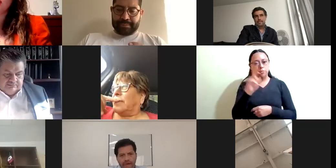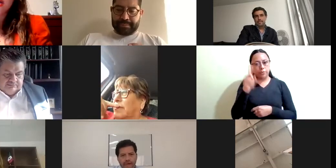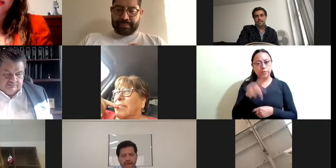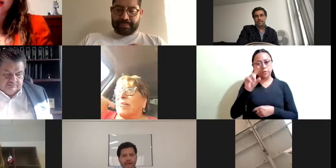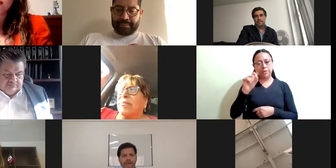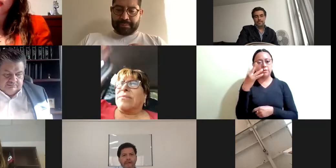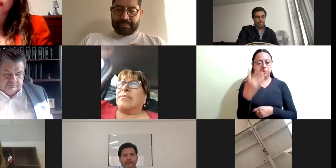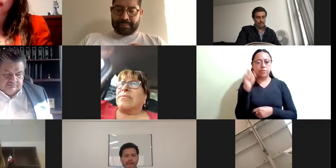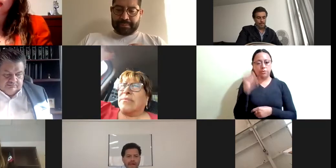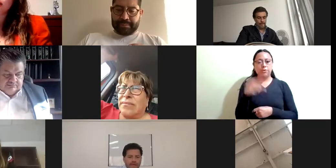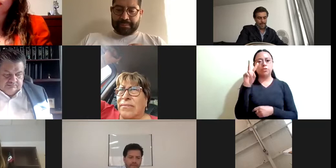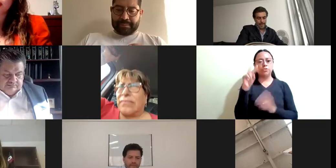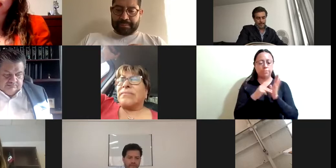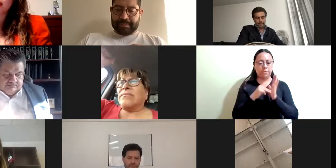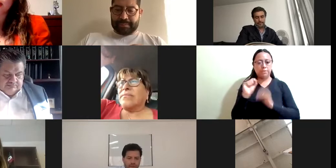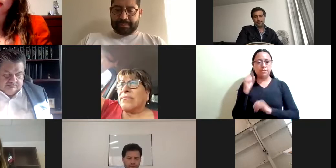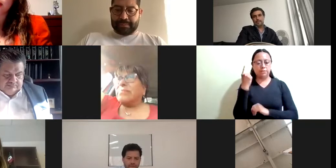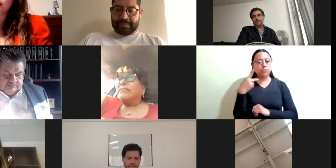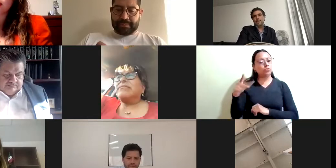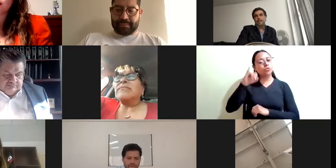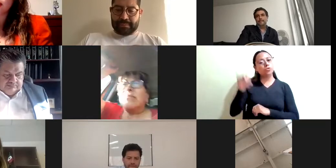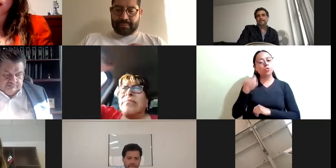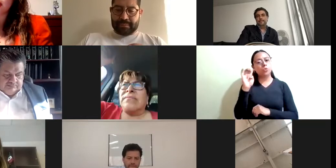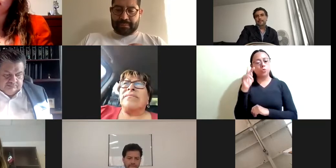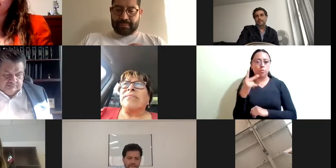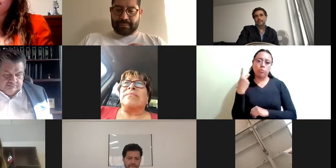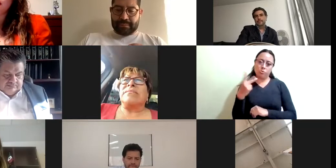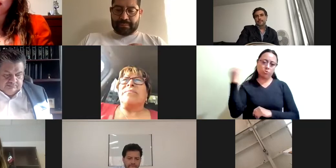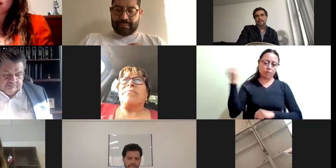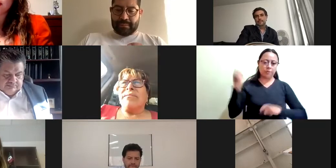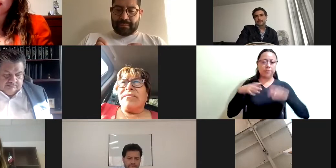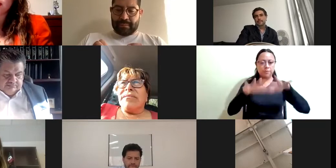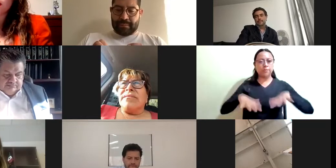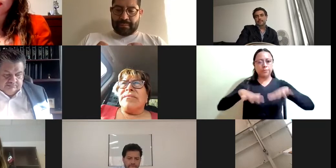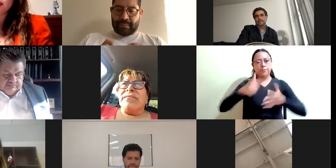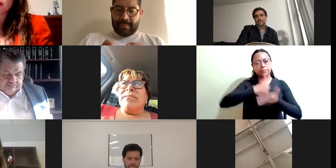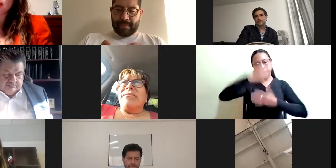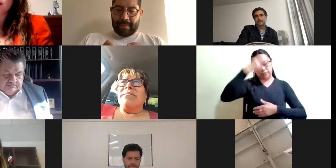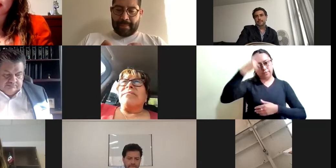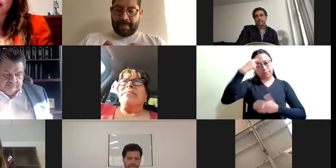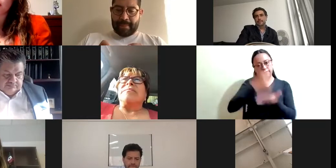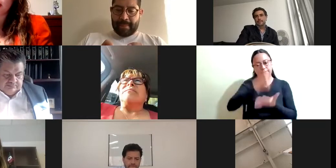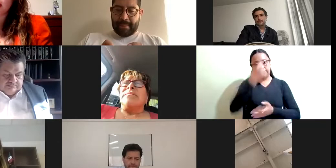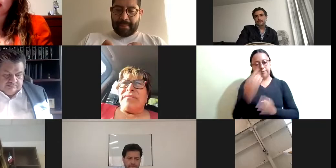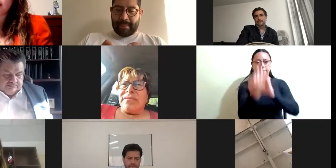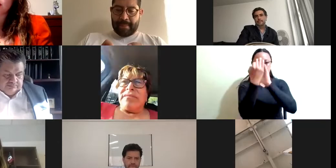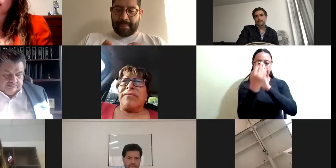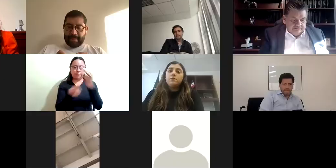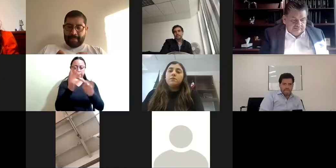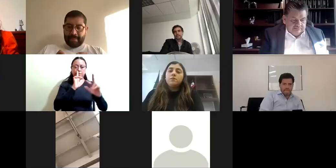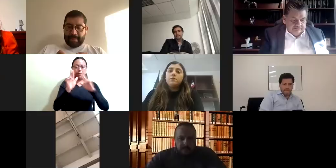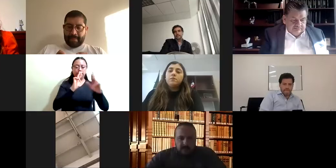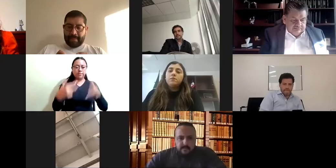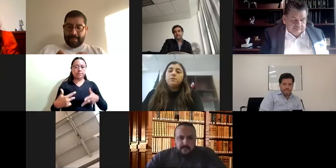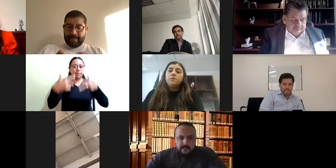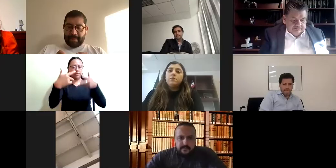CCMX/2/Jucopo/24/2021 de la Junta de Coordinación Política del Congreso de la Ciudad de México, por el que se aprueban las comparecencias vía remota ante las